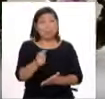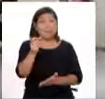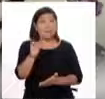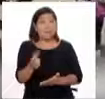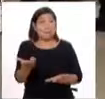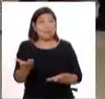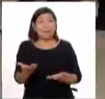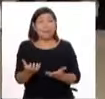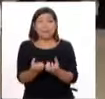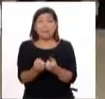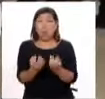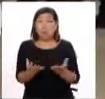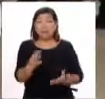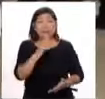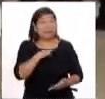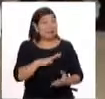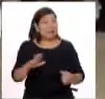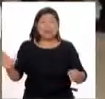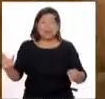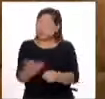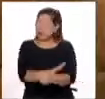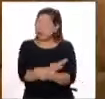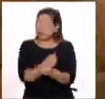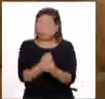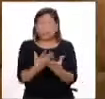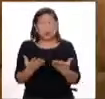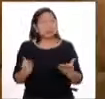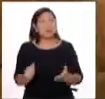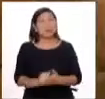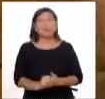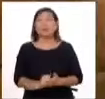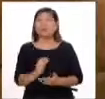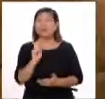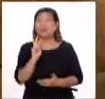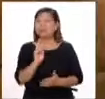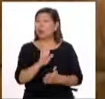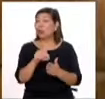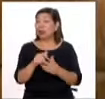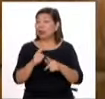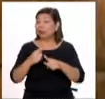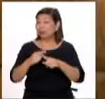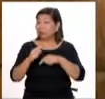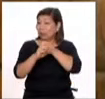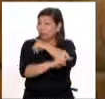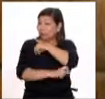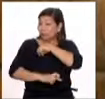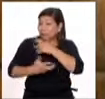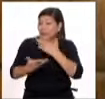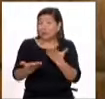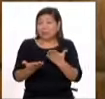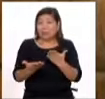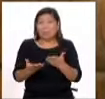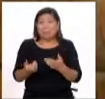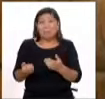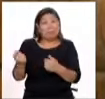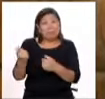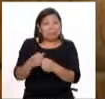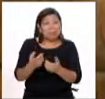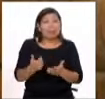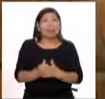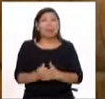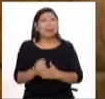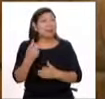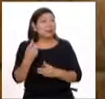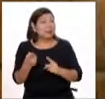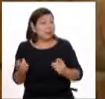migrantes la capacidad de chile está agotada y yo creo que todos los países tienen una capacidad que es limitada